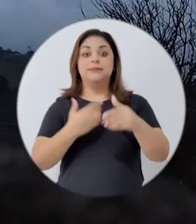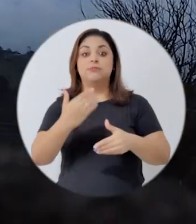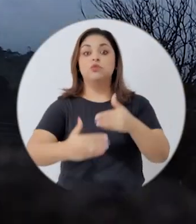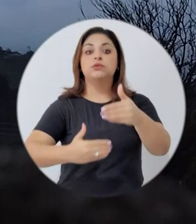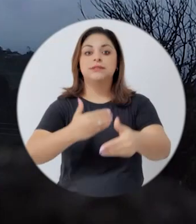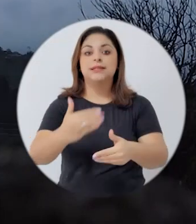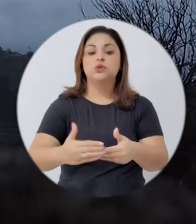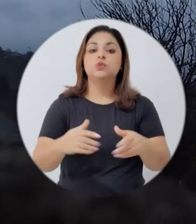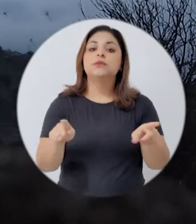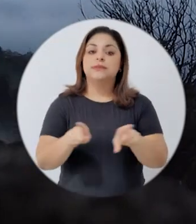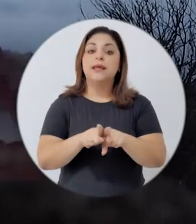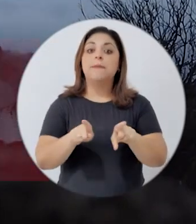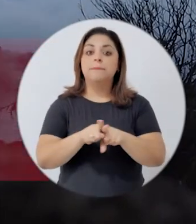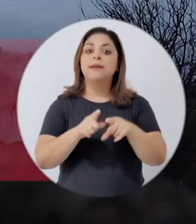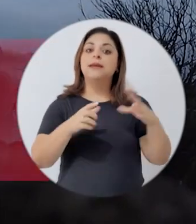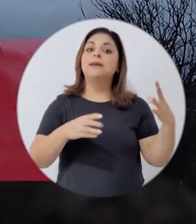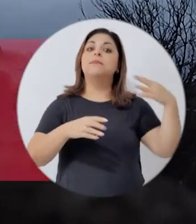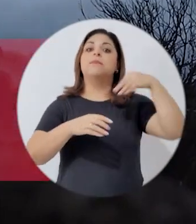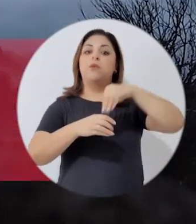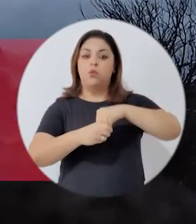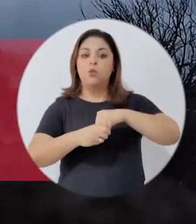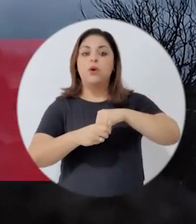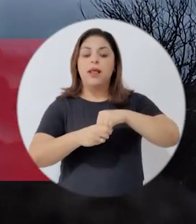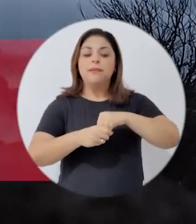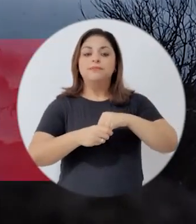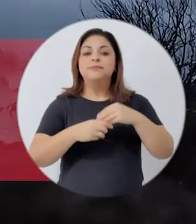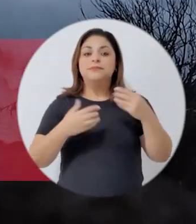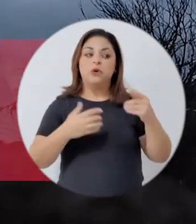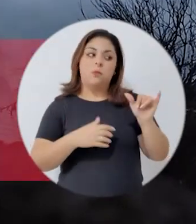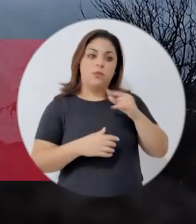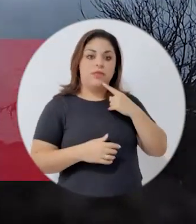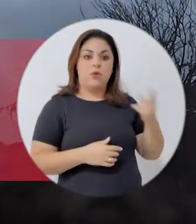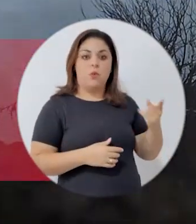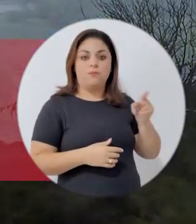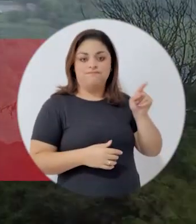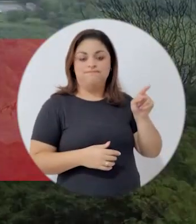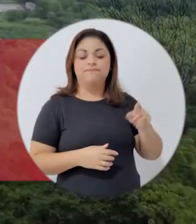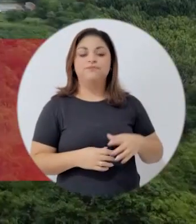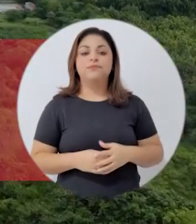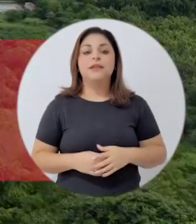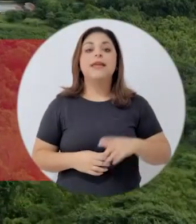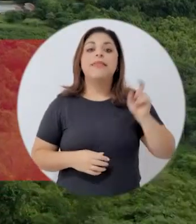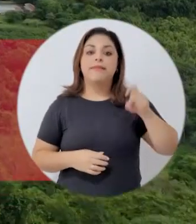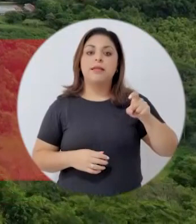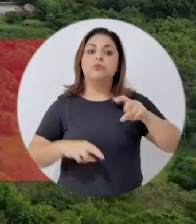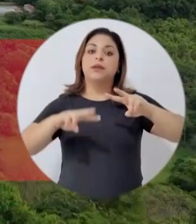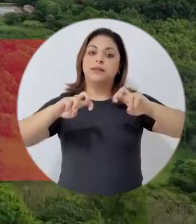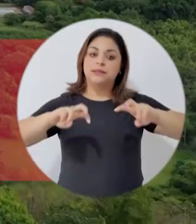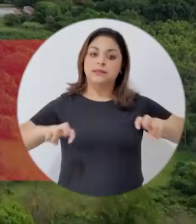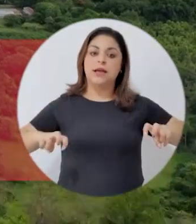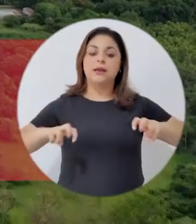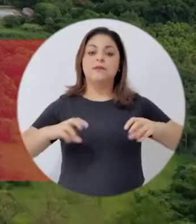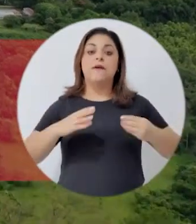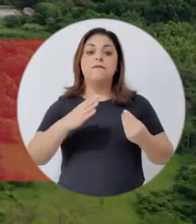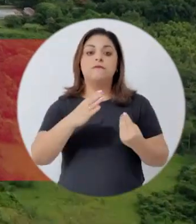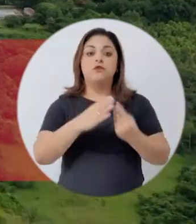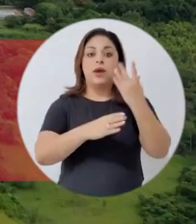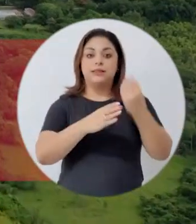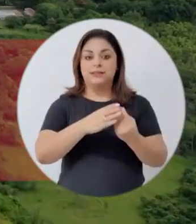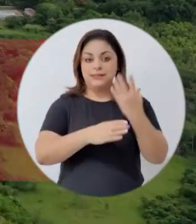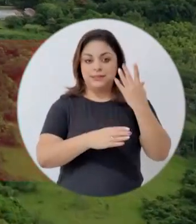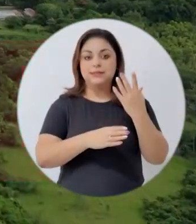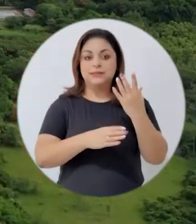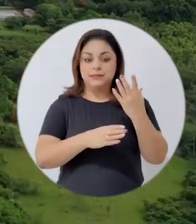este proceso también involucra, como mencionaba anteriormente el compañero, el analizar las fuentes de